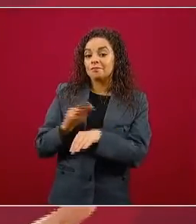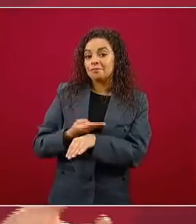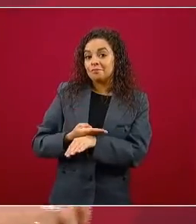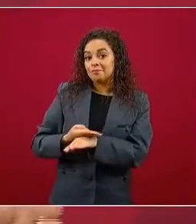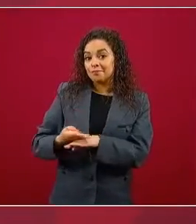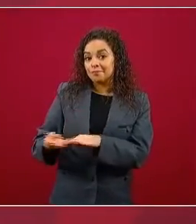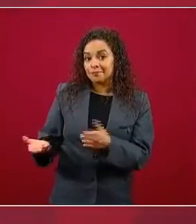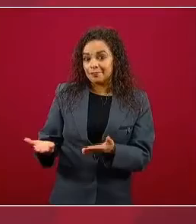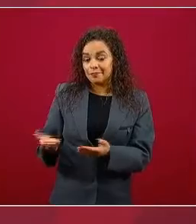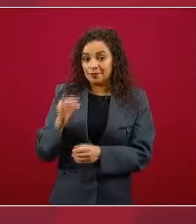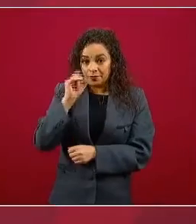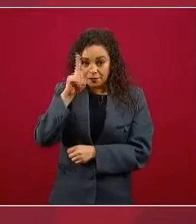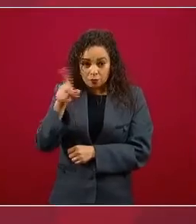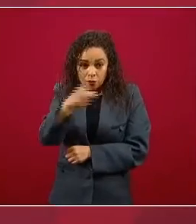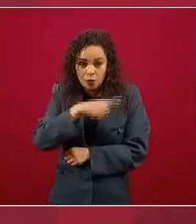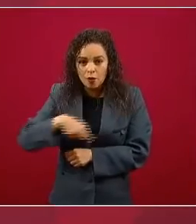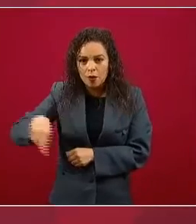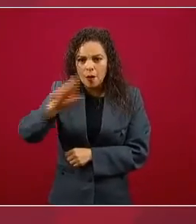¿cuál es la diferencia?